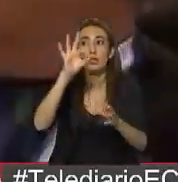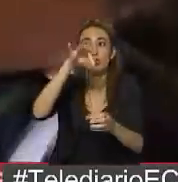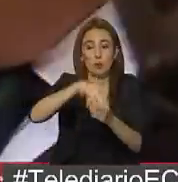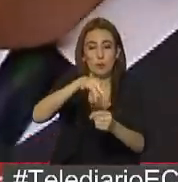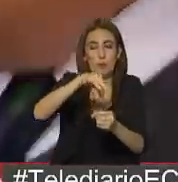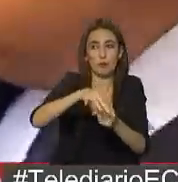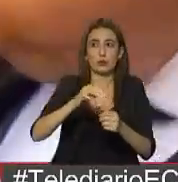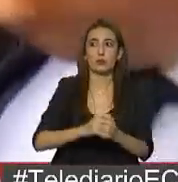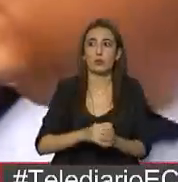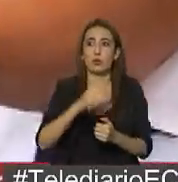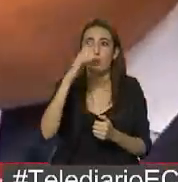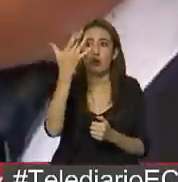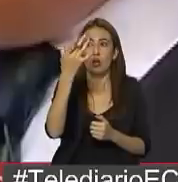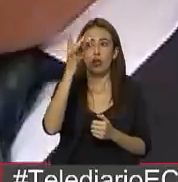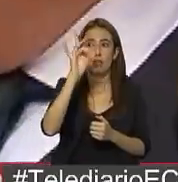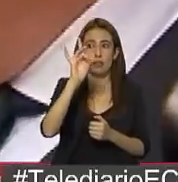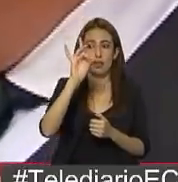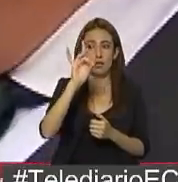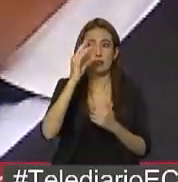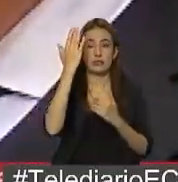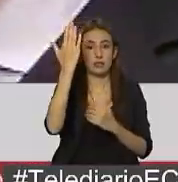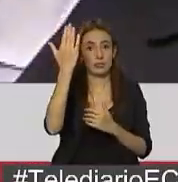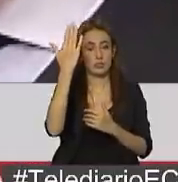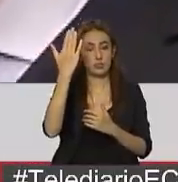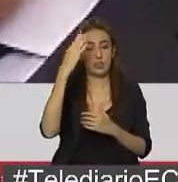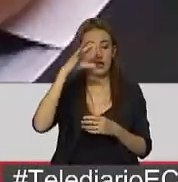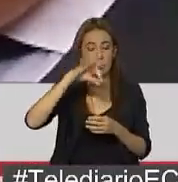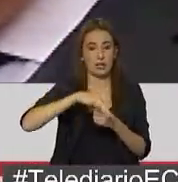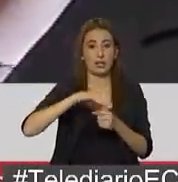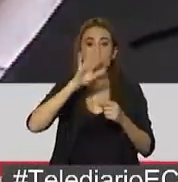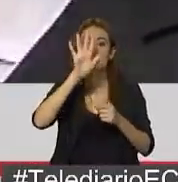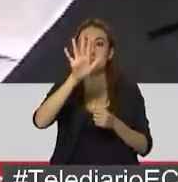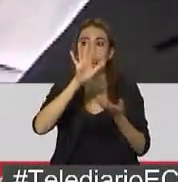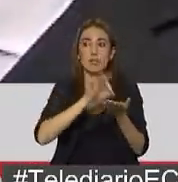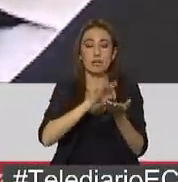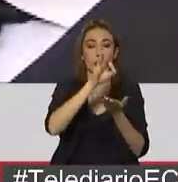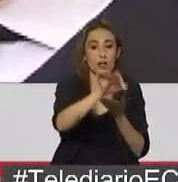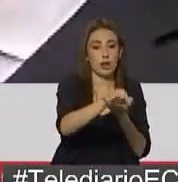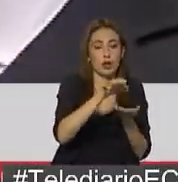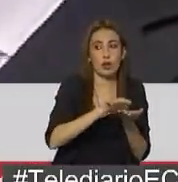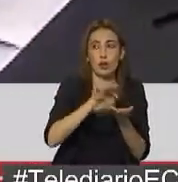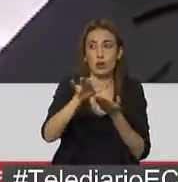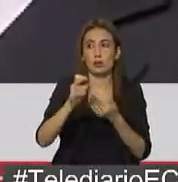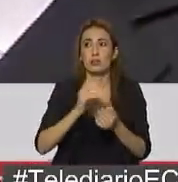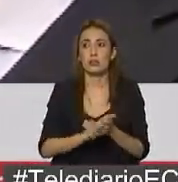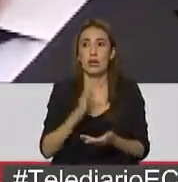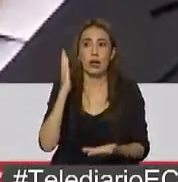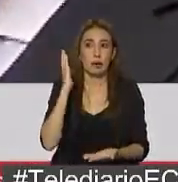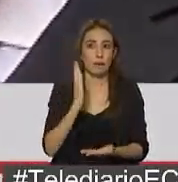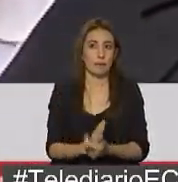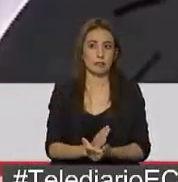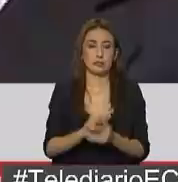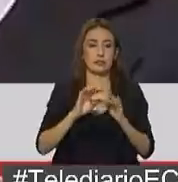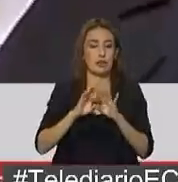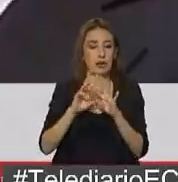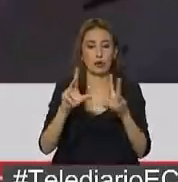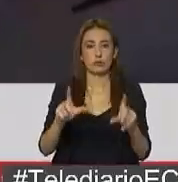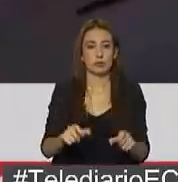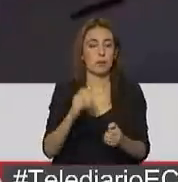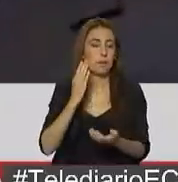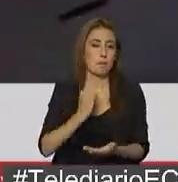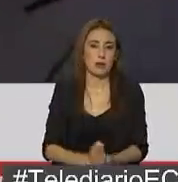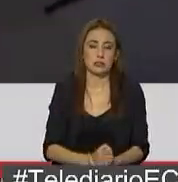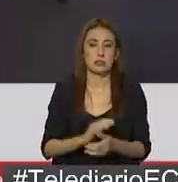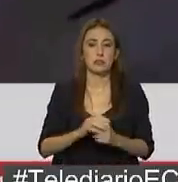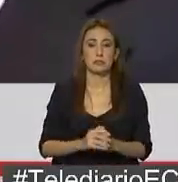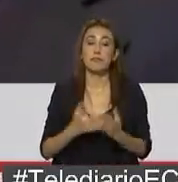18 alcaldes, 5 juntas parroquiales han dicho ya basta a la corrupción. Han dicho